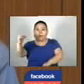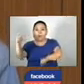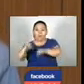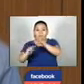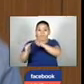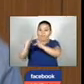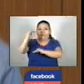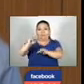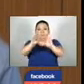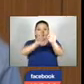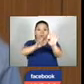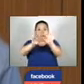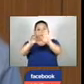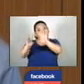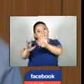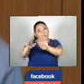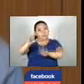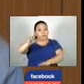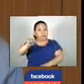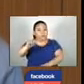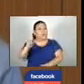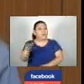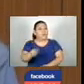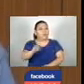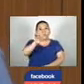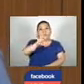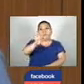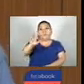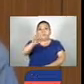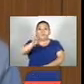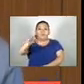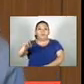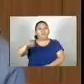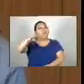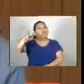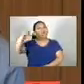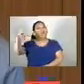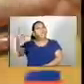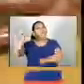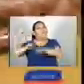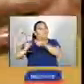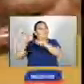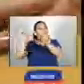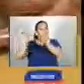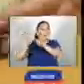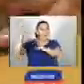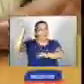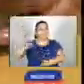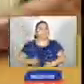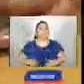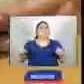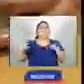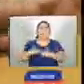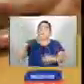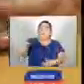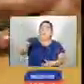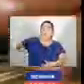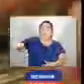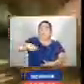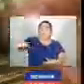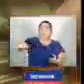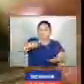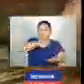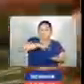del 73.1%, es decir, 452.1 millones de dólares más. Las remesas también mostraron números